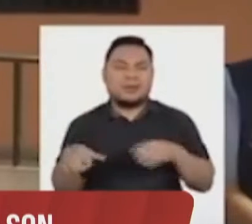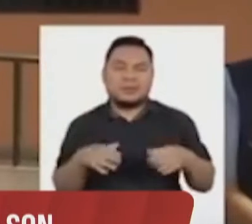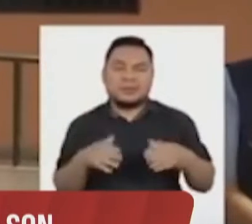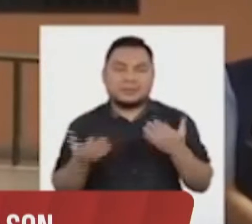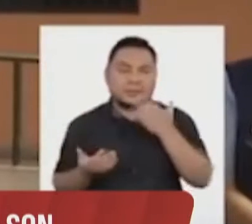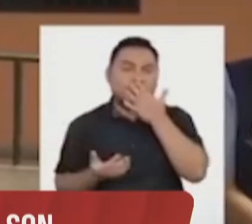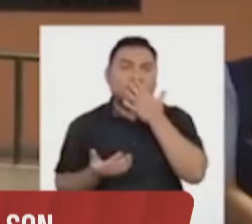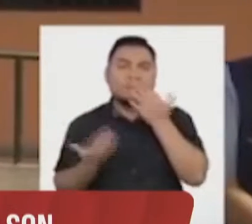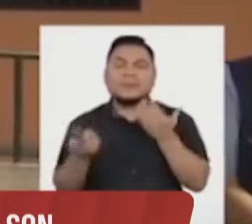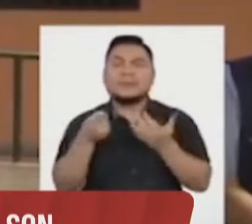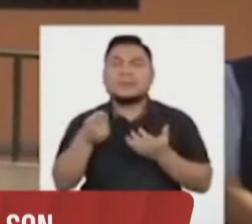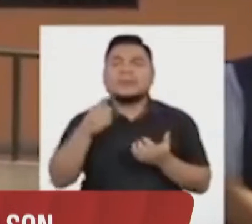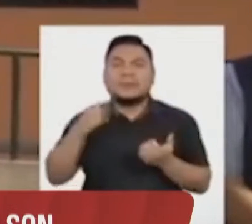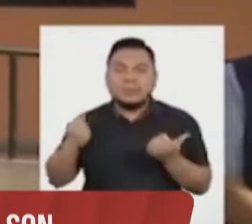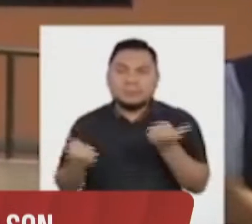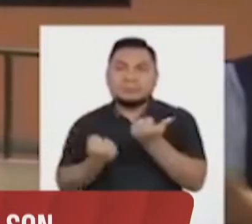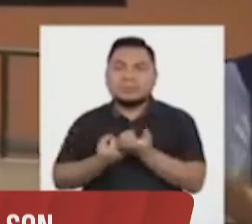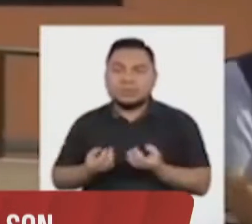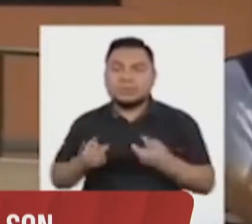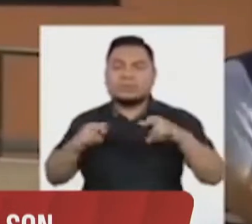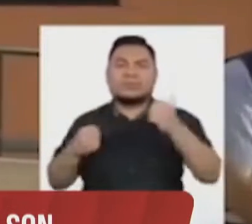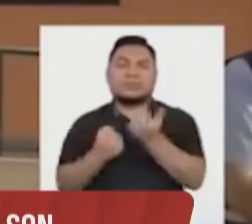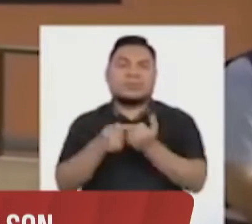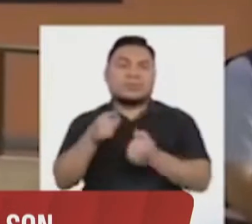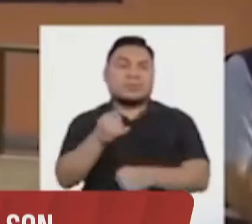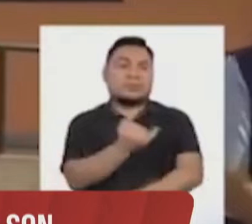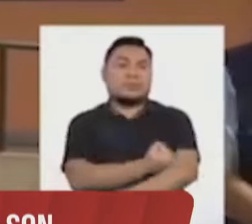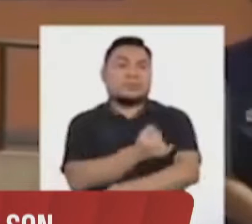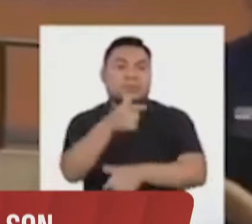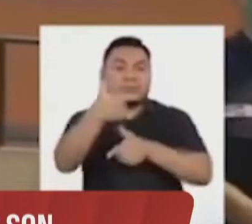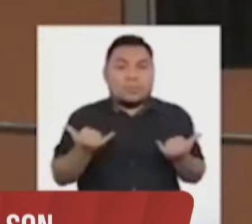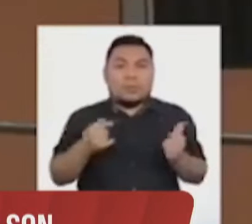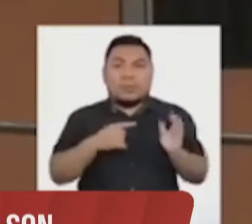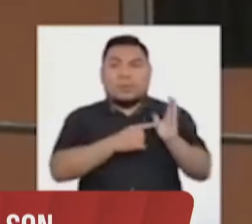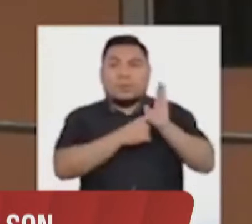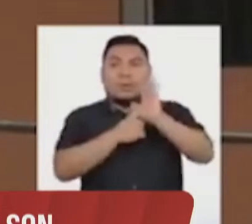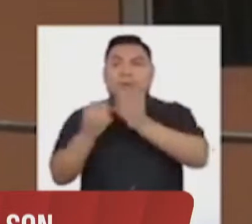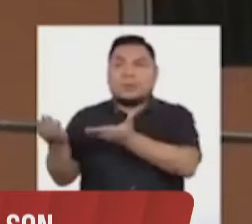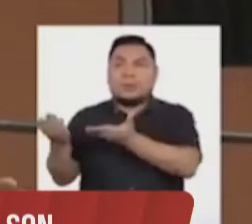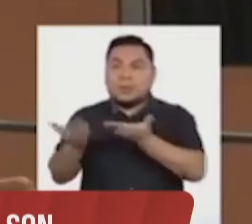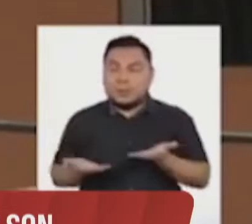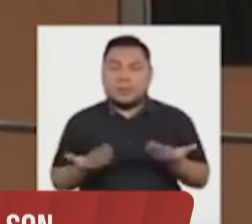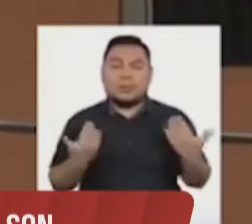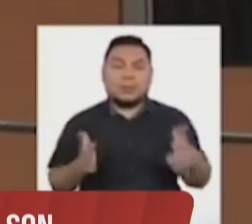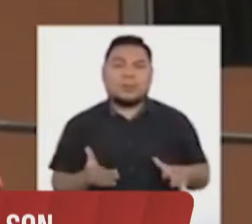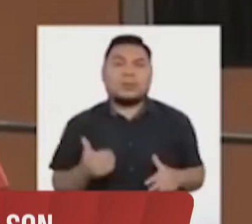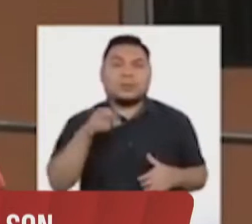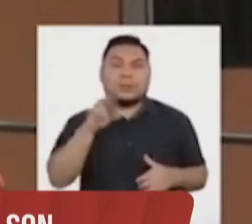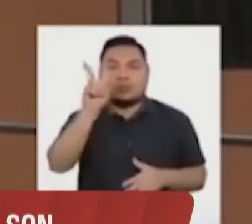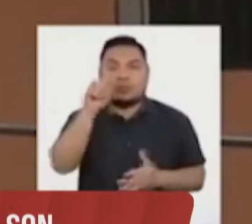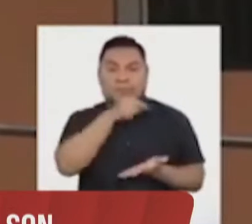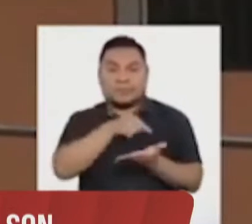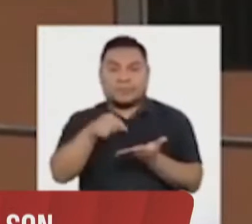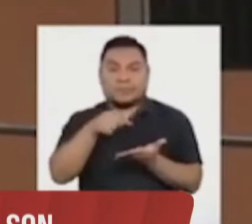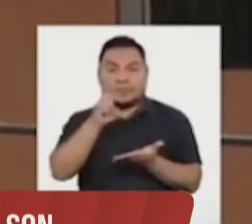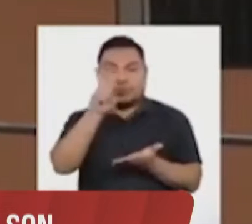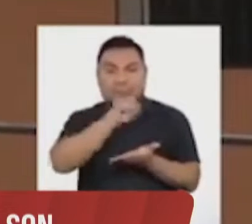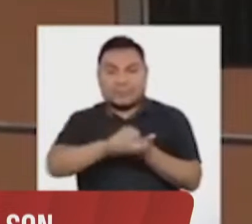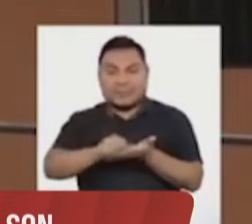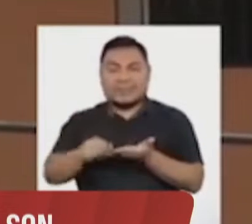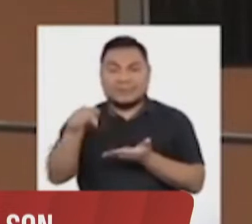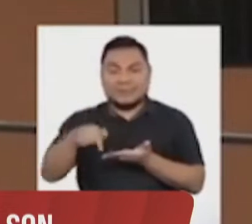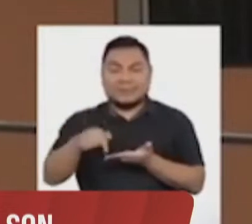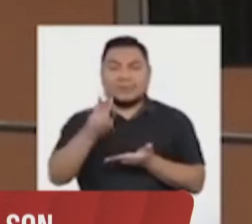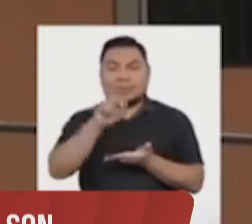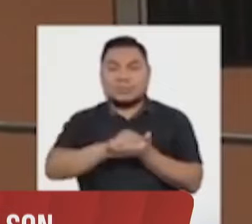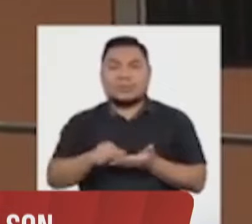no descartó que se incrementen aún más las pruebas de descarte por día. Tenemos acumulados en estos dos meses, en el Perú,